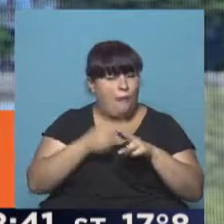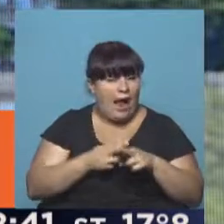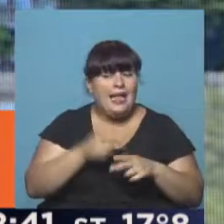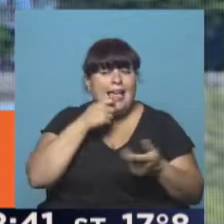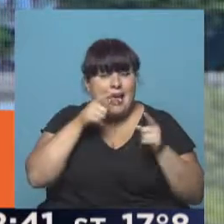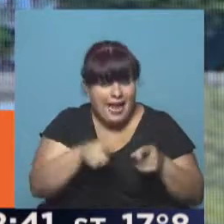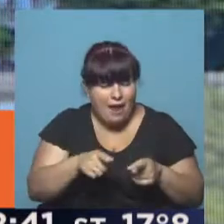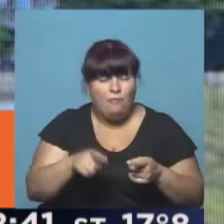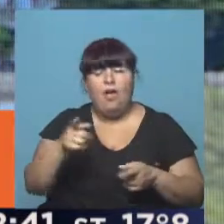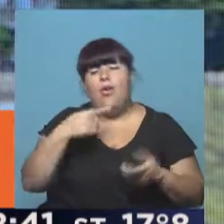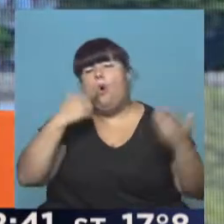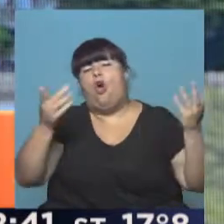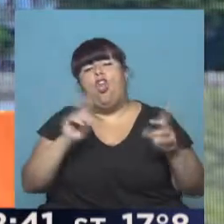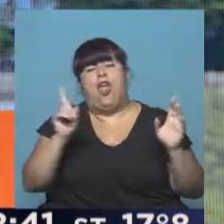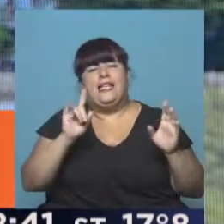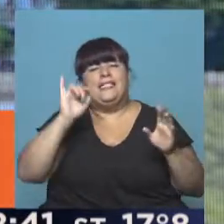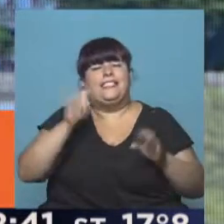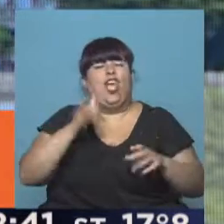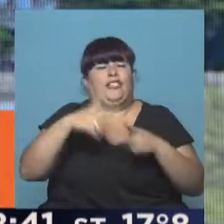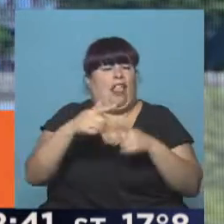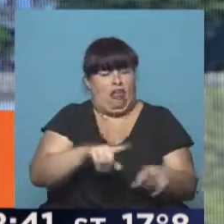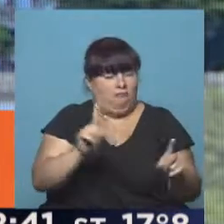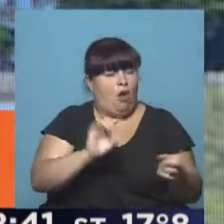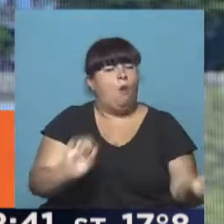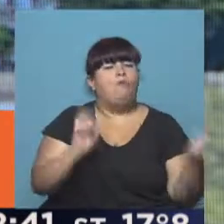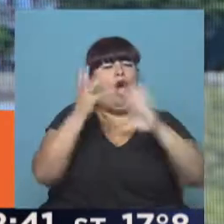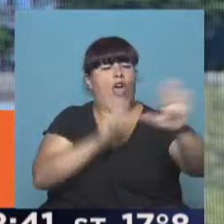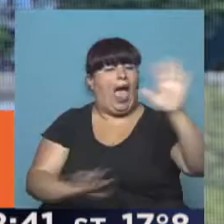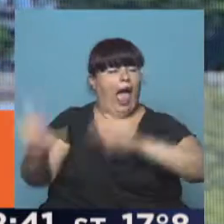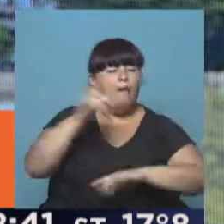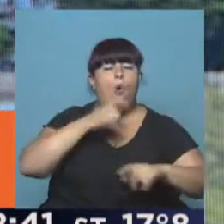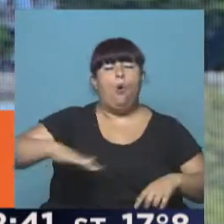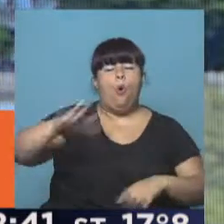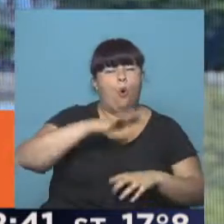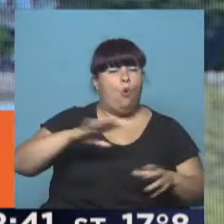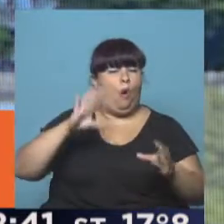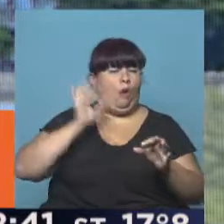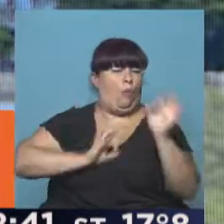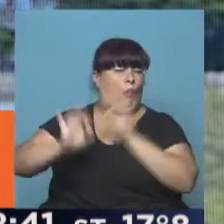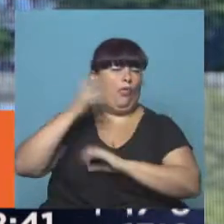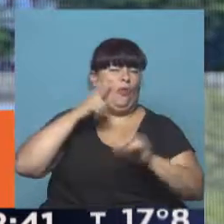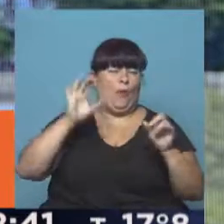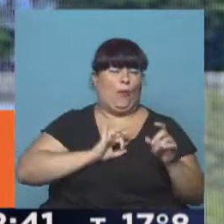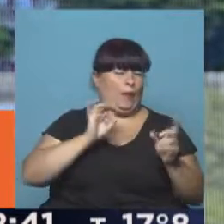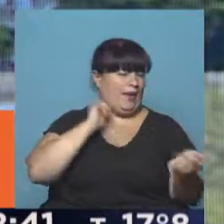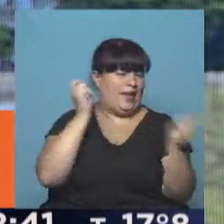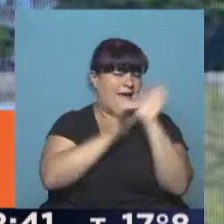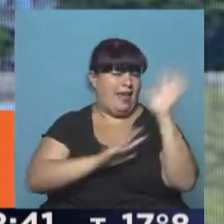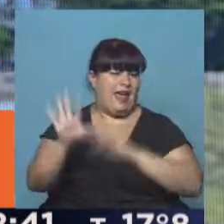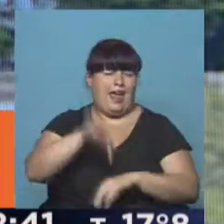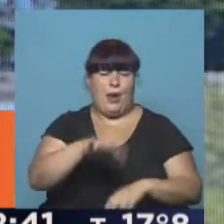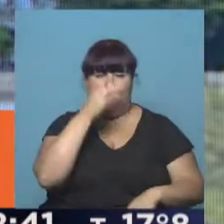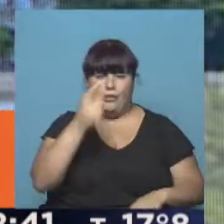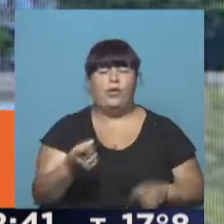un ejemplo de eso qué bueno no es necesariamente el uso de la tecnología es modernizar un predio que se quedó en el siglo 19 y llevarlo al siglo